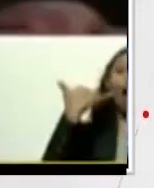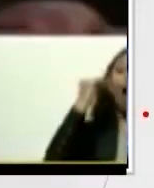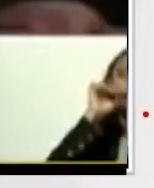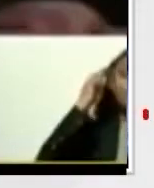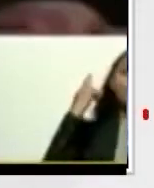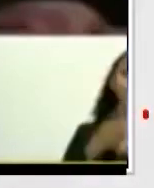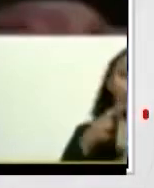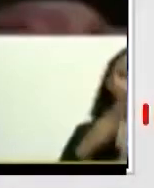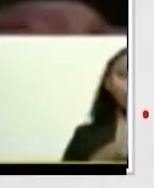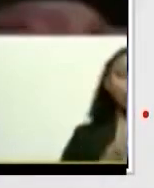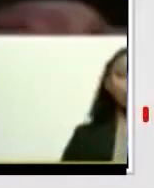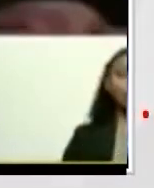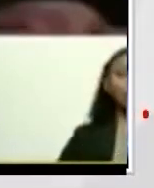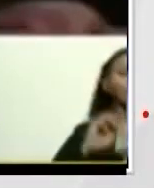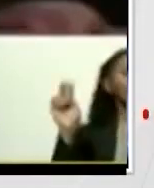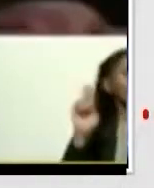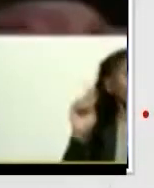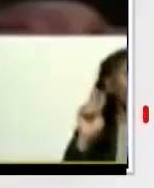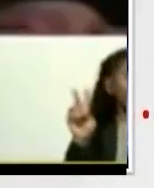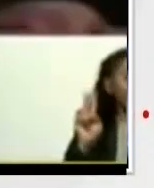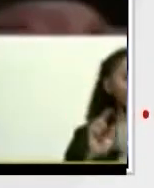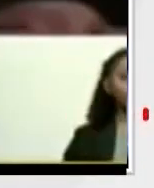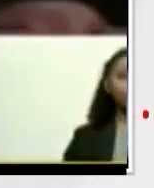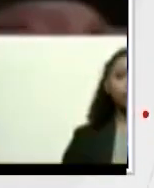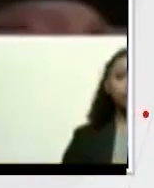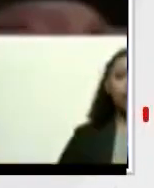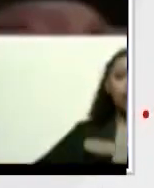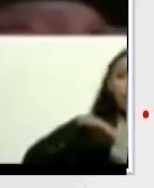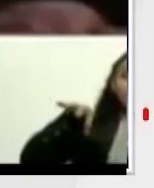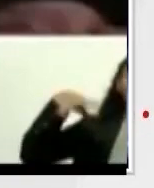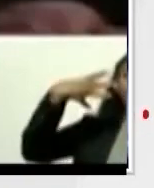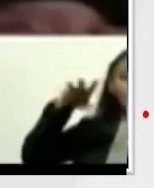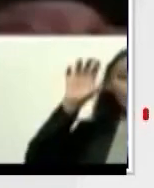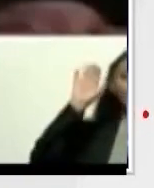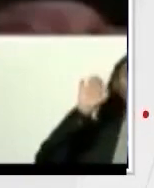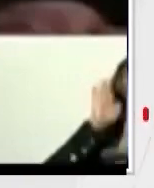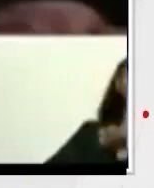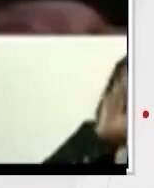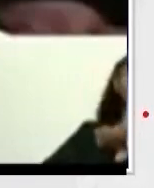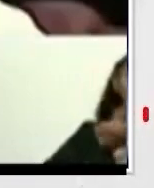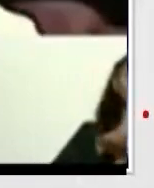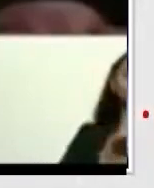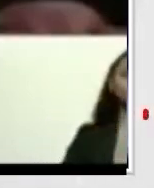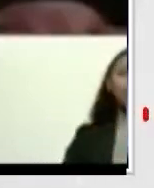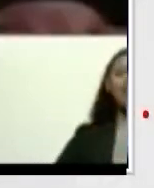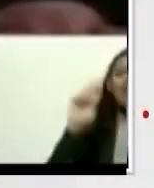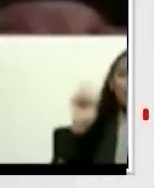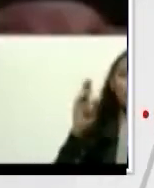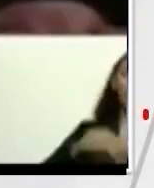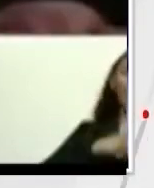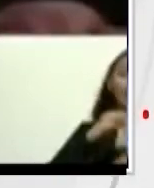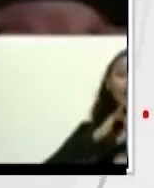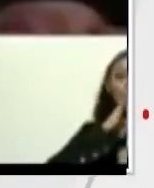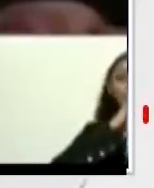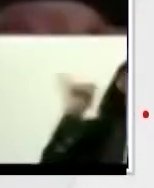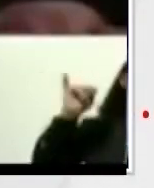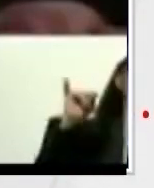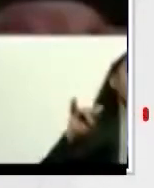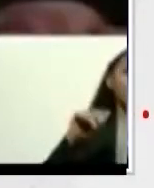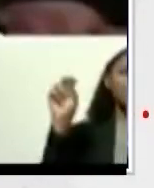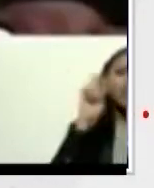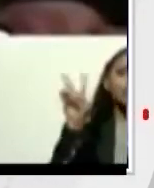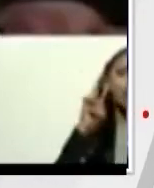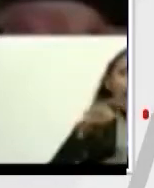quieres que Venezuela contribuya a resolver los problemas fronterizos, Necesitas hablar con quien controla el Estado,